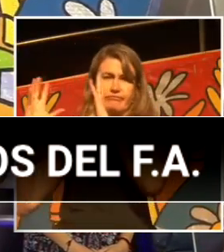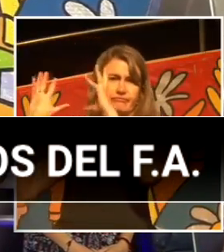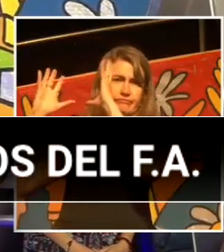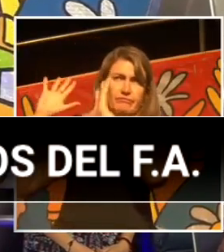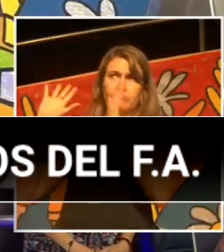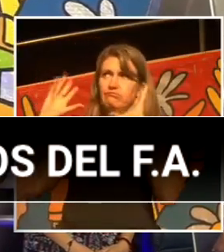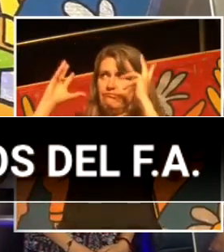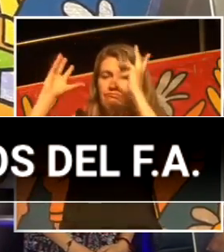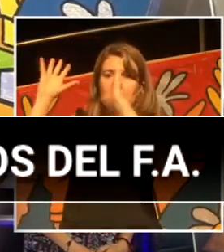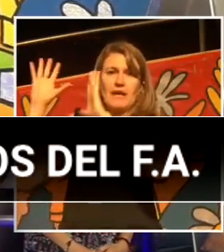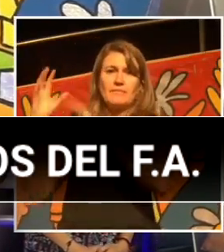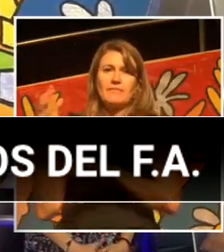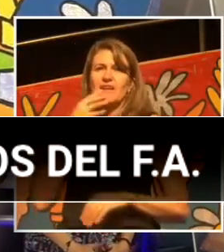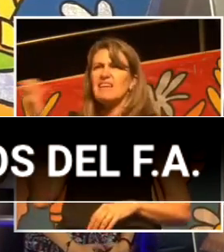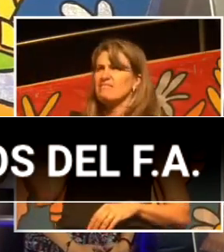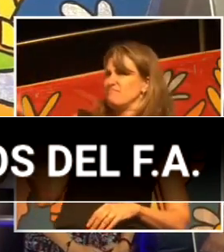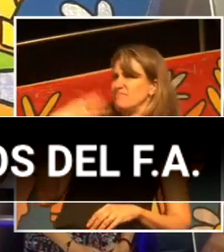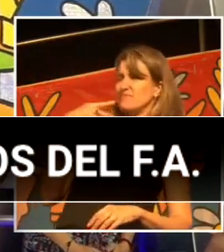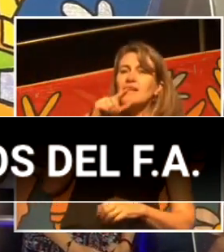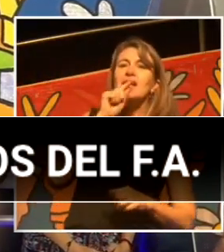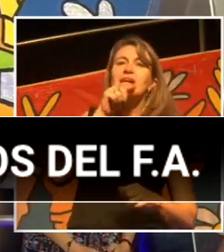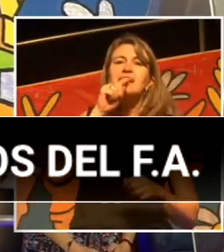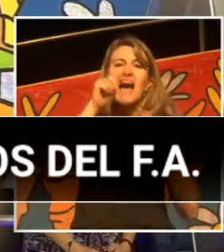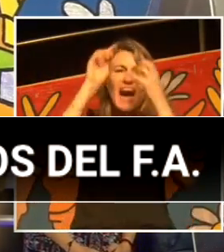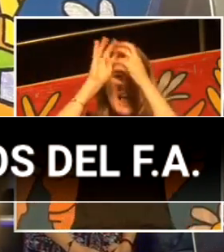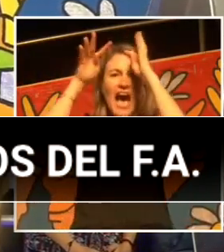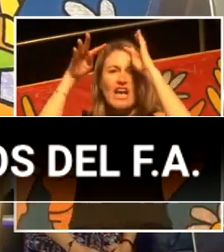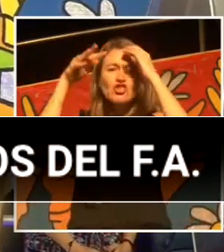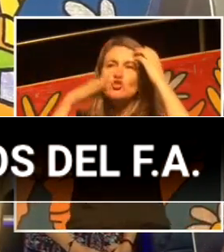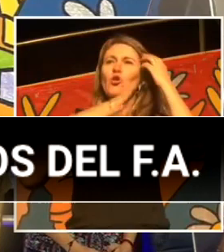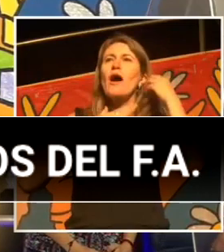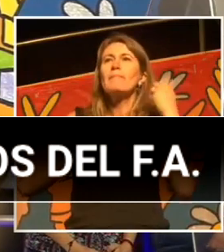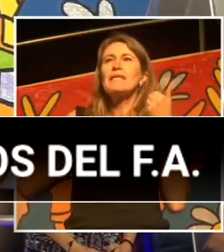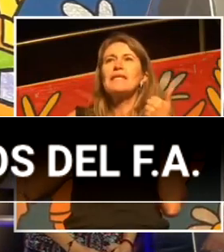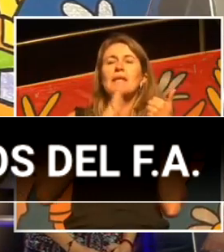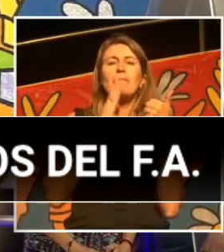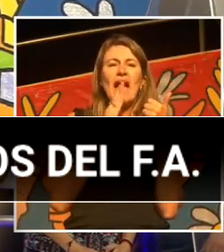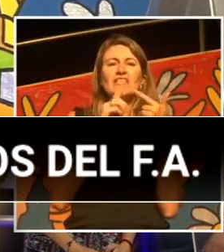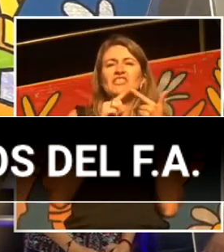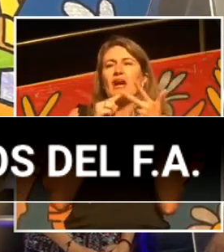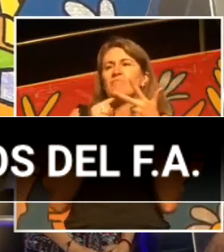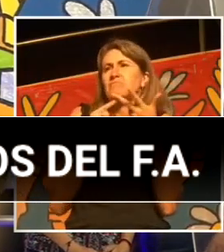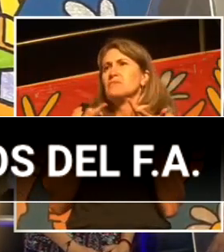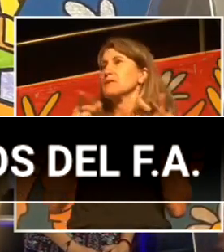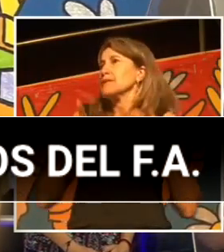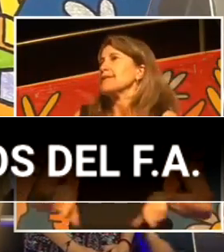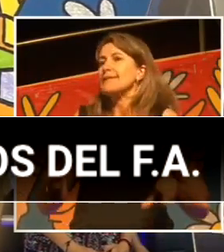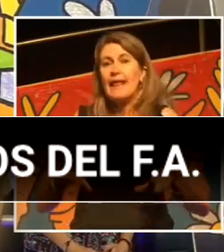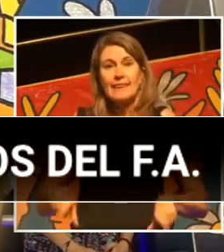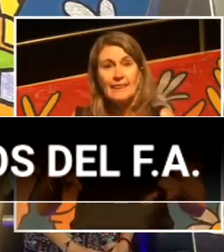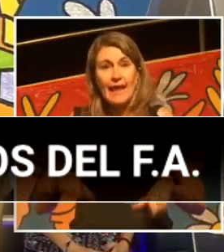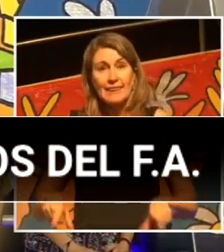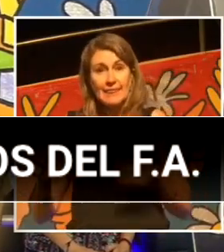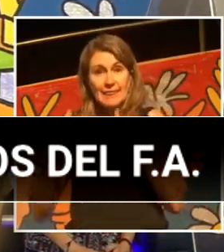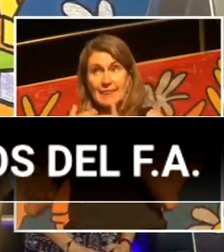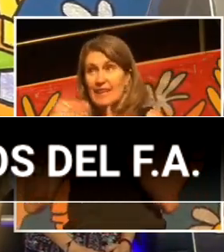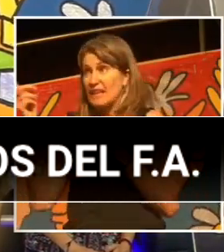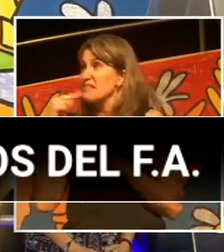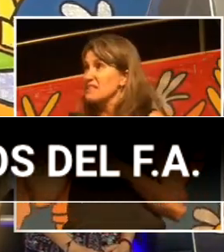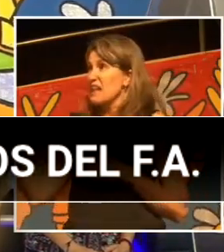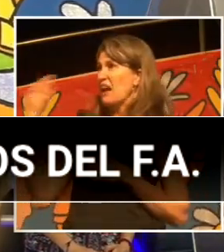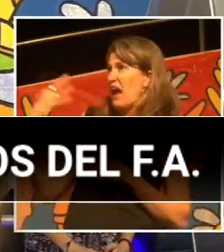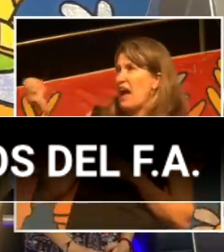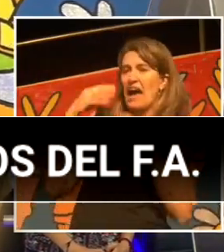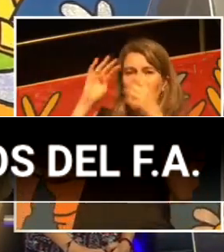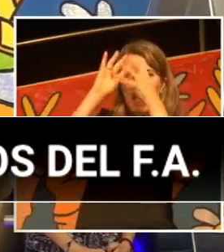nos llaman caranchos a Vergara al pacha y a mí el intendente acá cerca un